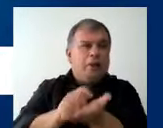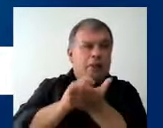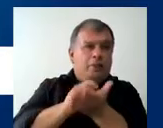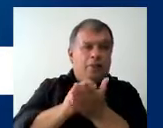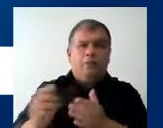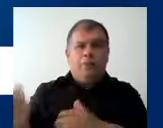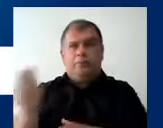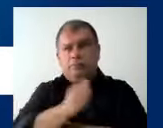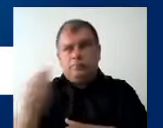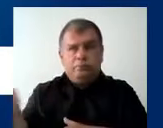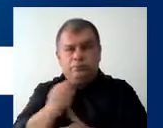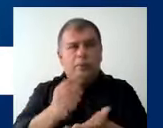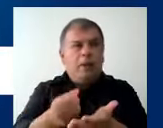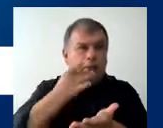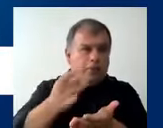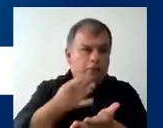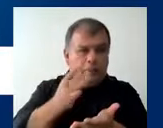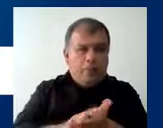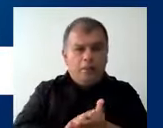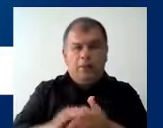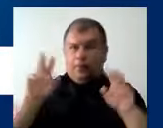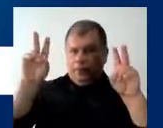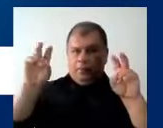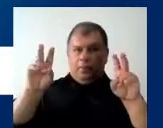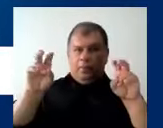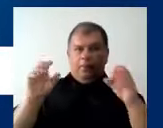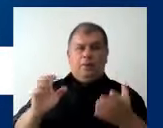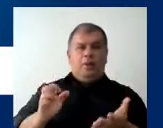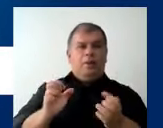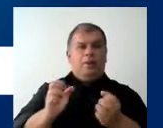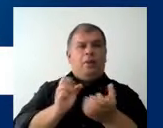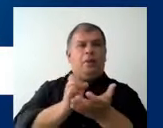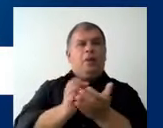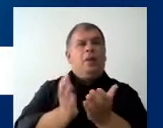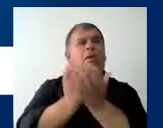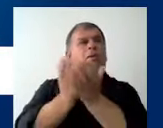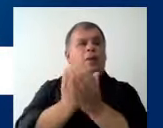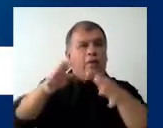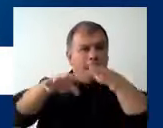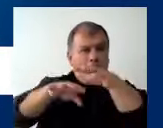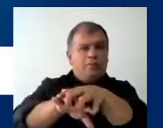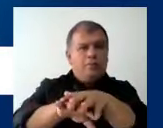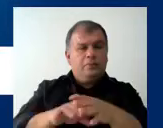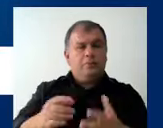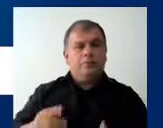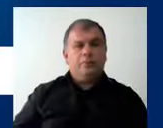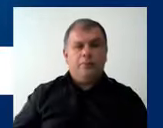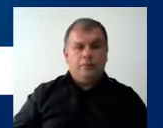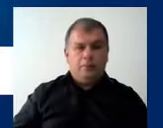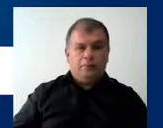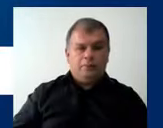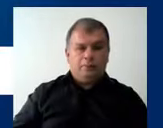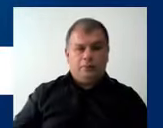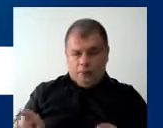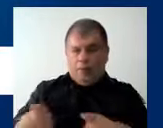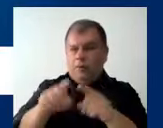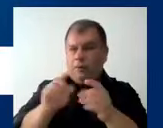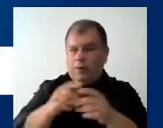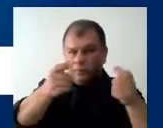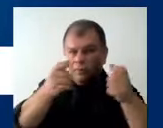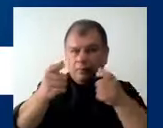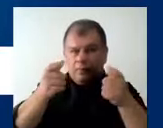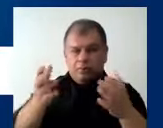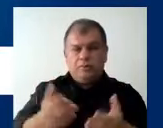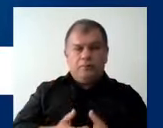ambulatorio. Asimismo, en el tema de educación inclusiva, lo que hicimos fue igual una supervisión en